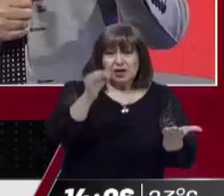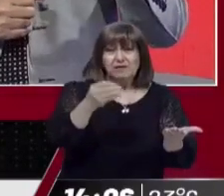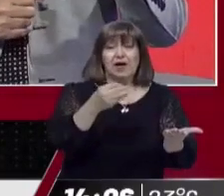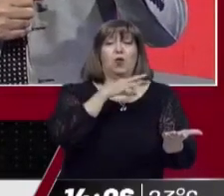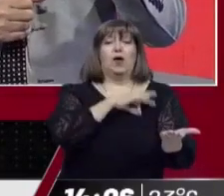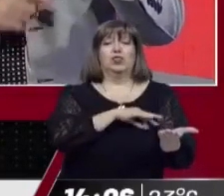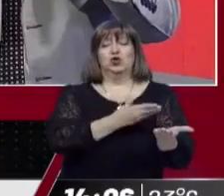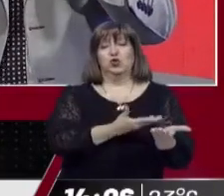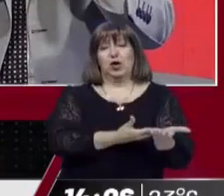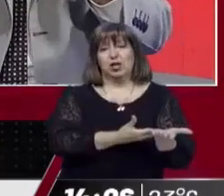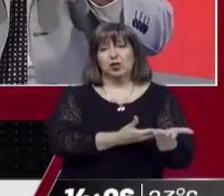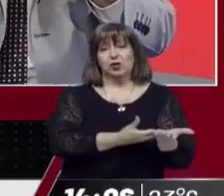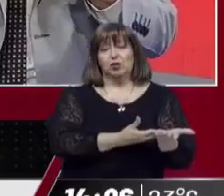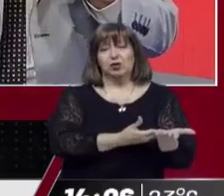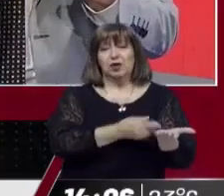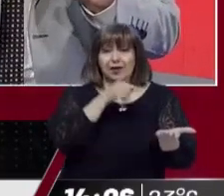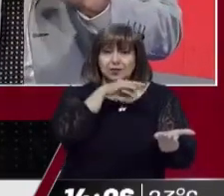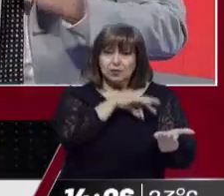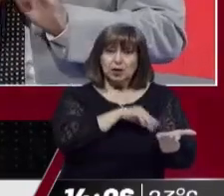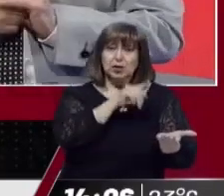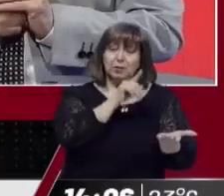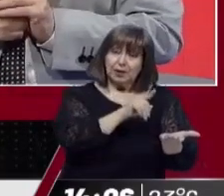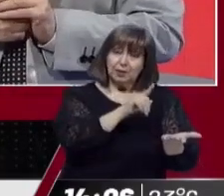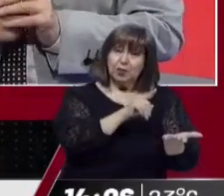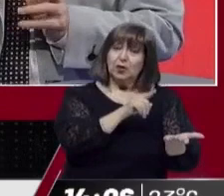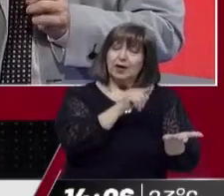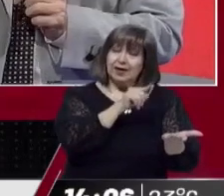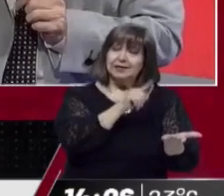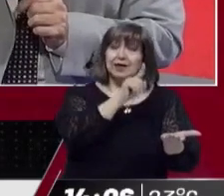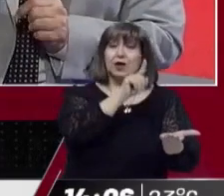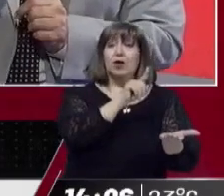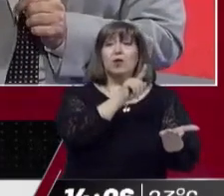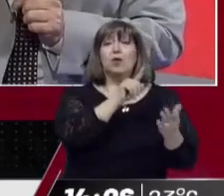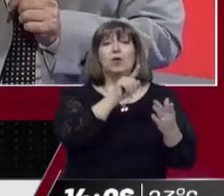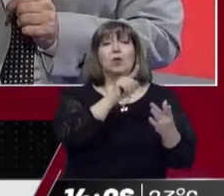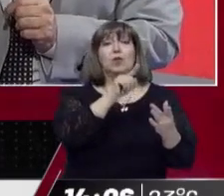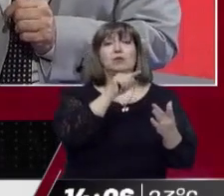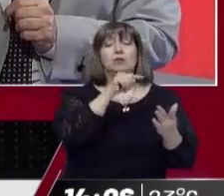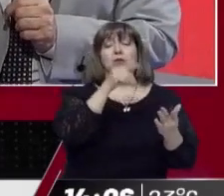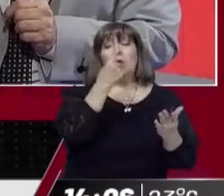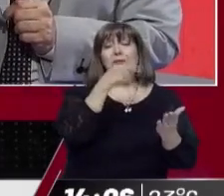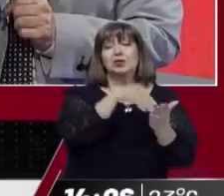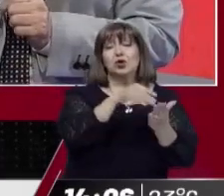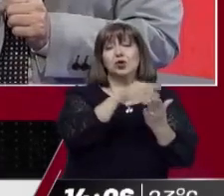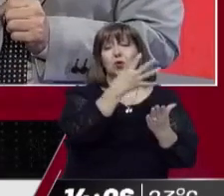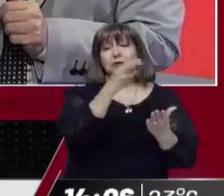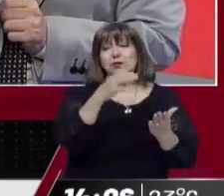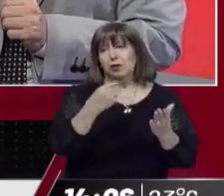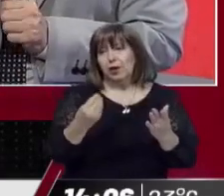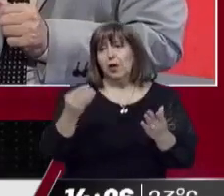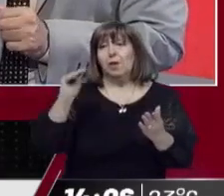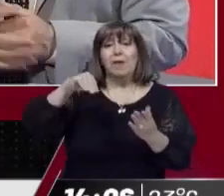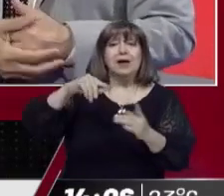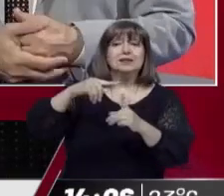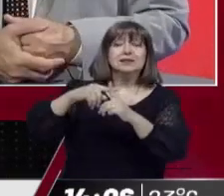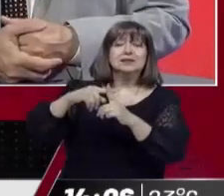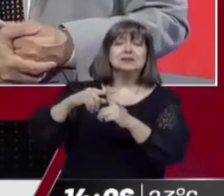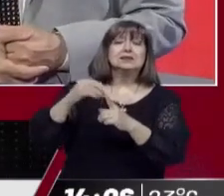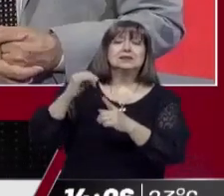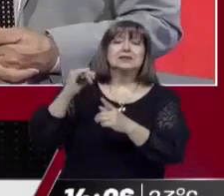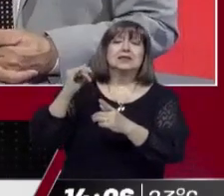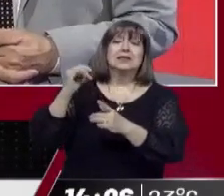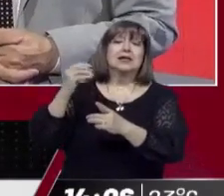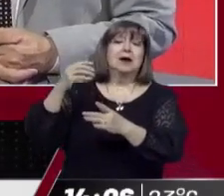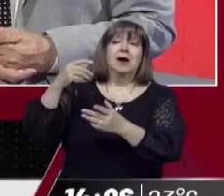ganaban los legisladores. Entonces a ese le podés ir aplicando el porcentaje correspondiente a los incrementos salariales que están dando